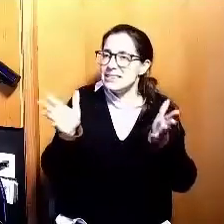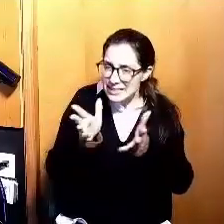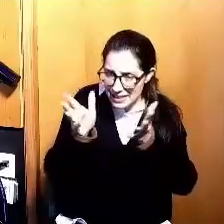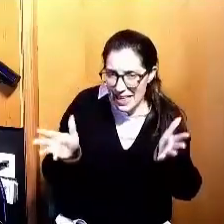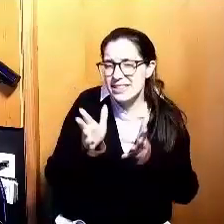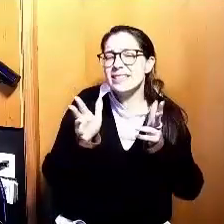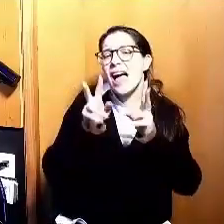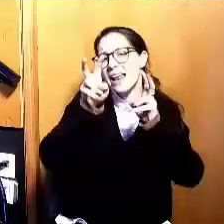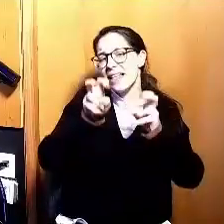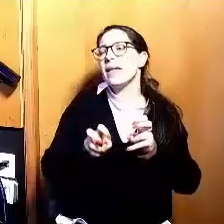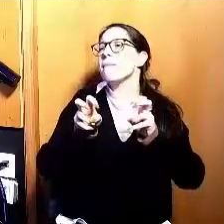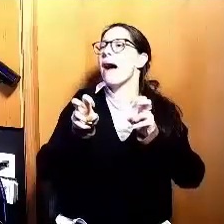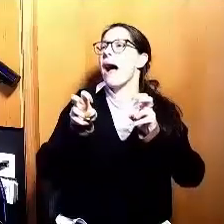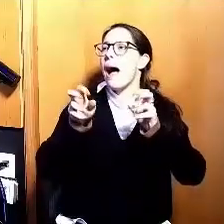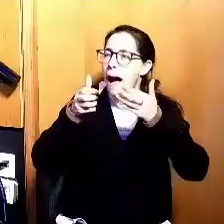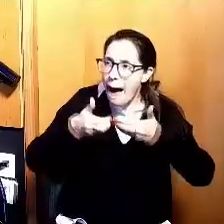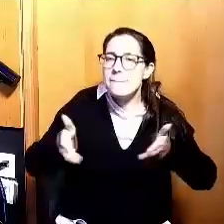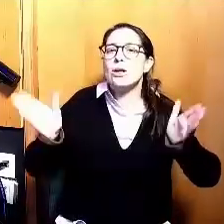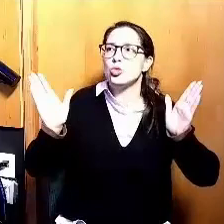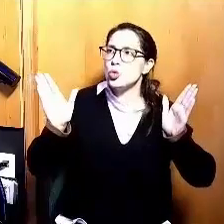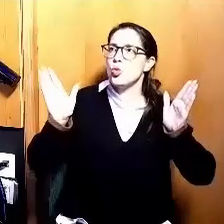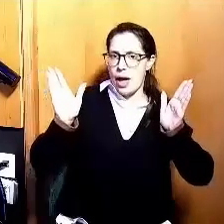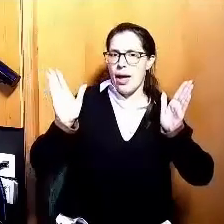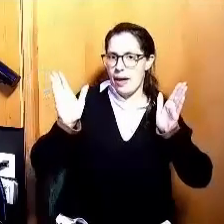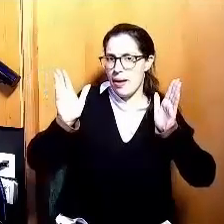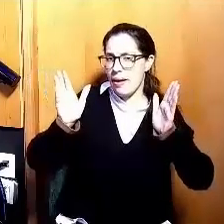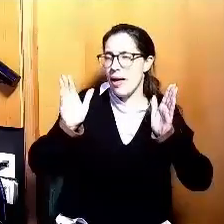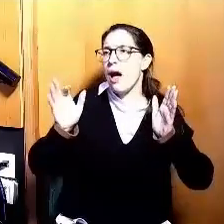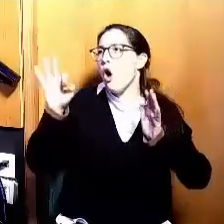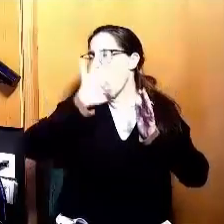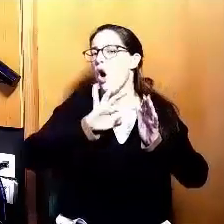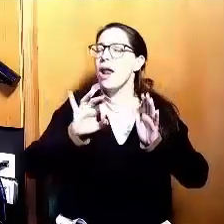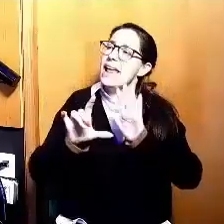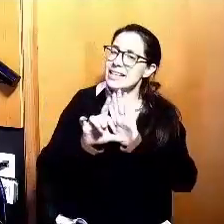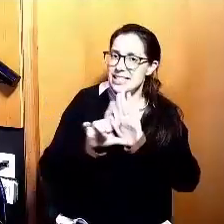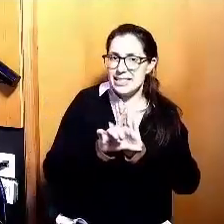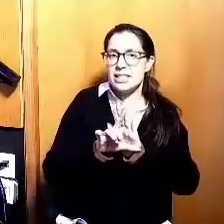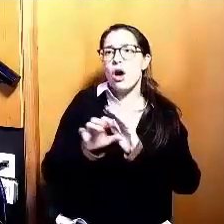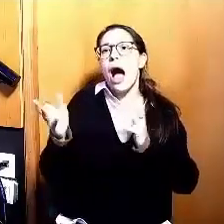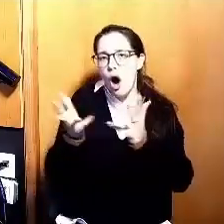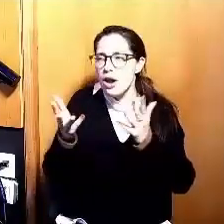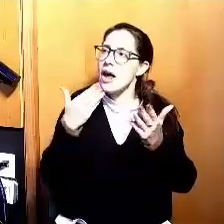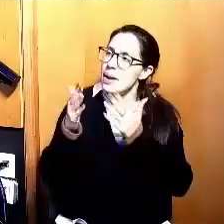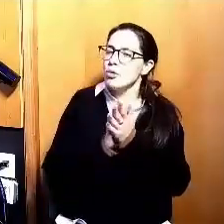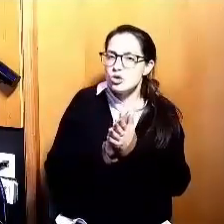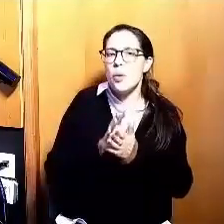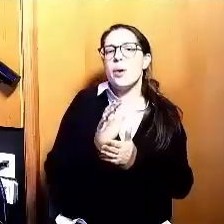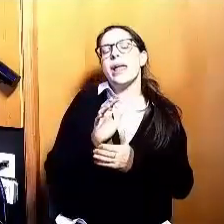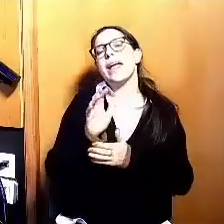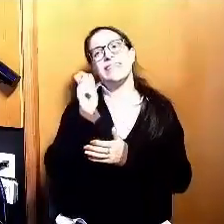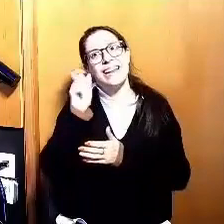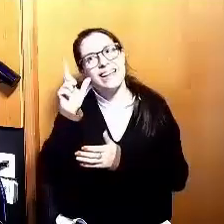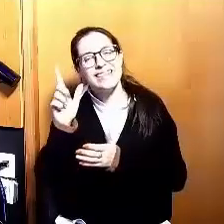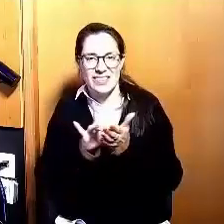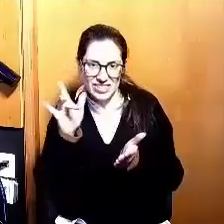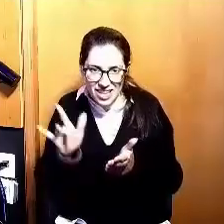de datos más básica, en las políticas que abren datos, y ahorita pues estamos hablando de AI y otro tipo de cosas que, bueno,